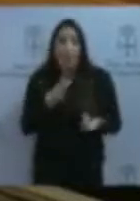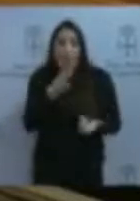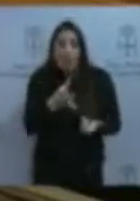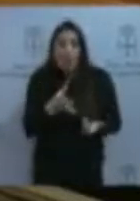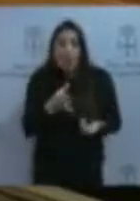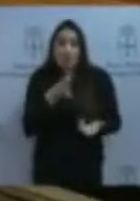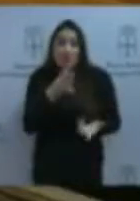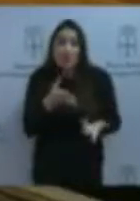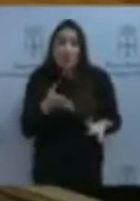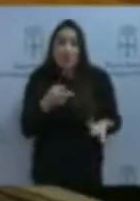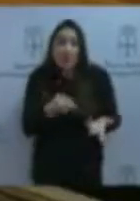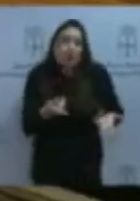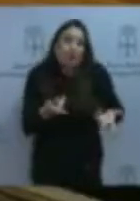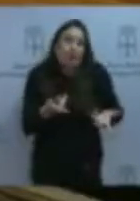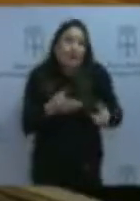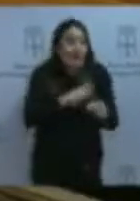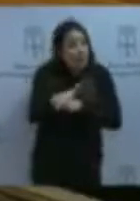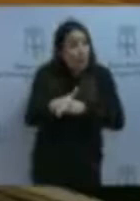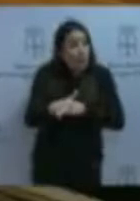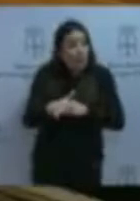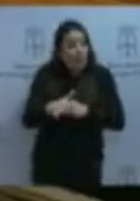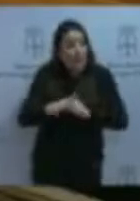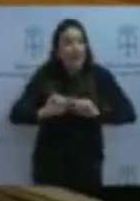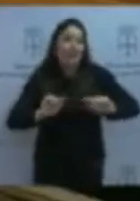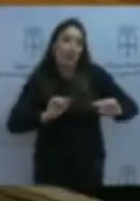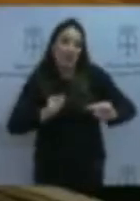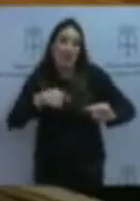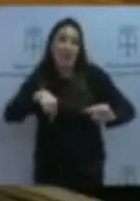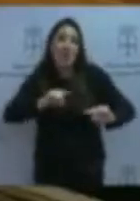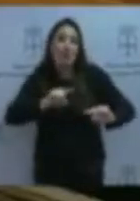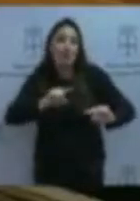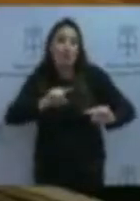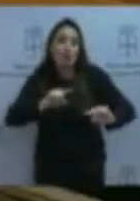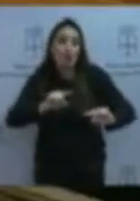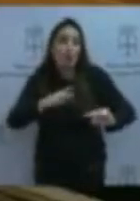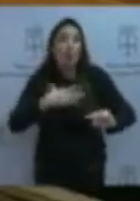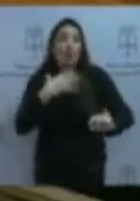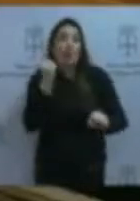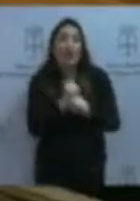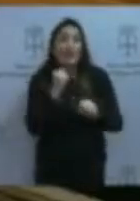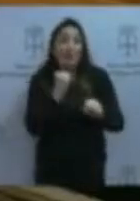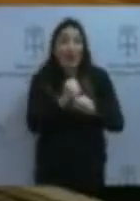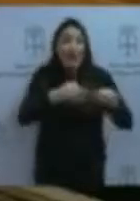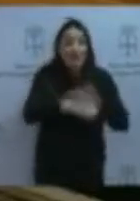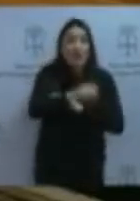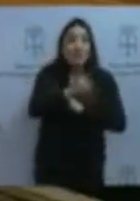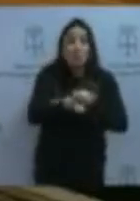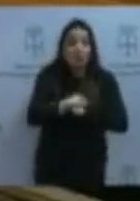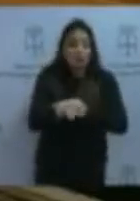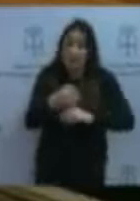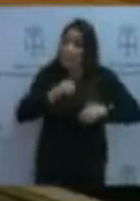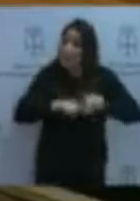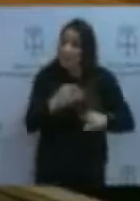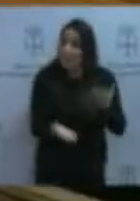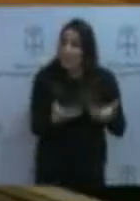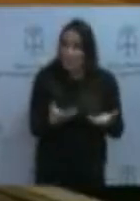porque decide si entren o no entren a trabajar, así de claro. Y lo